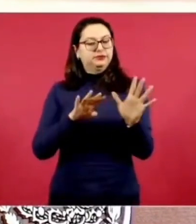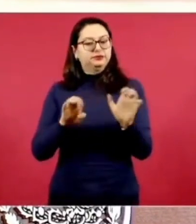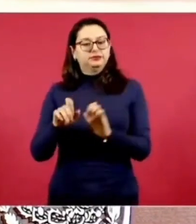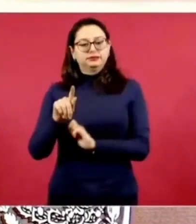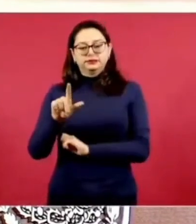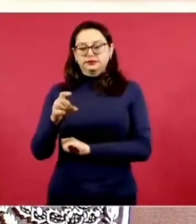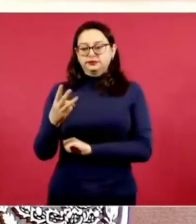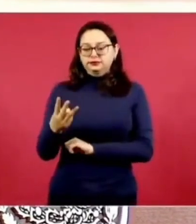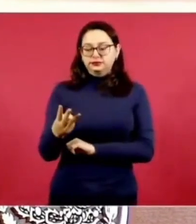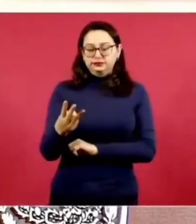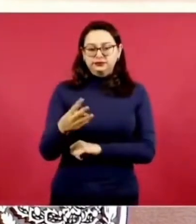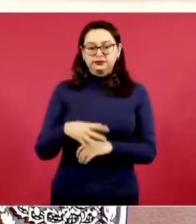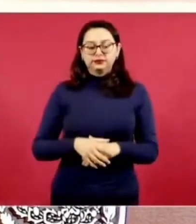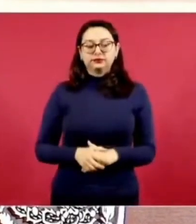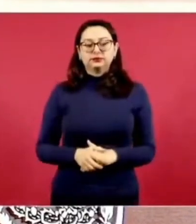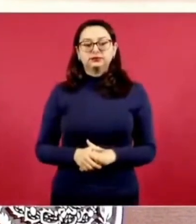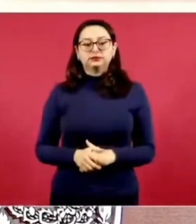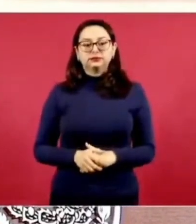septiembre